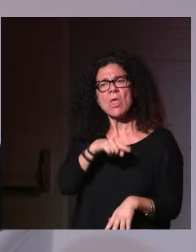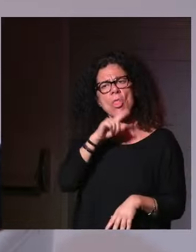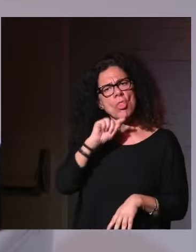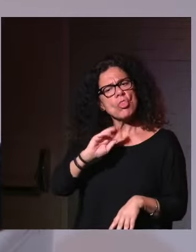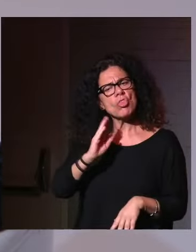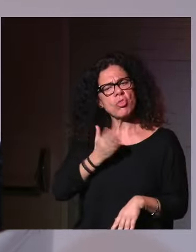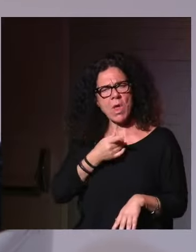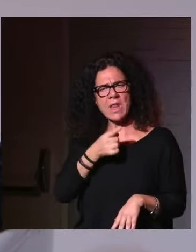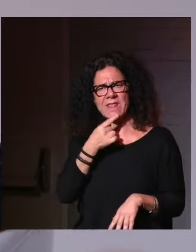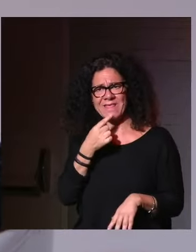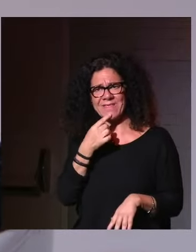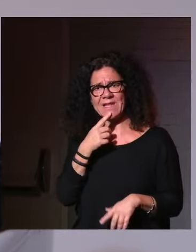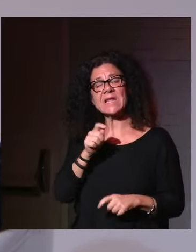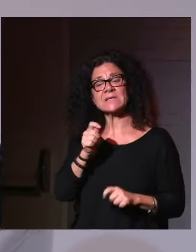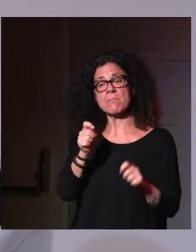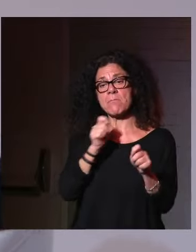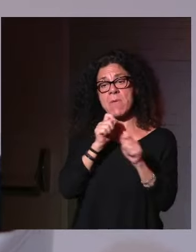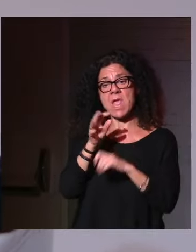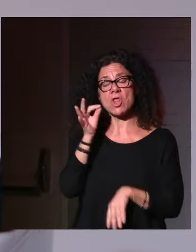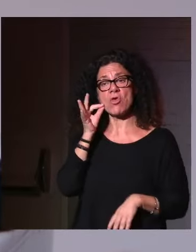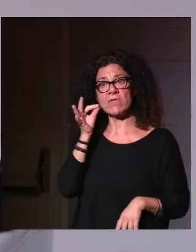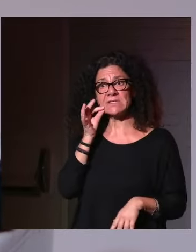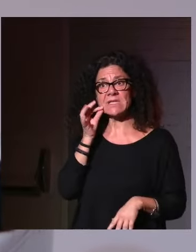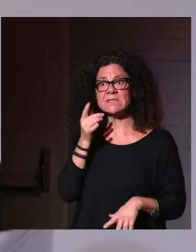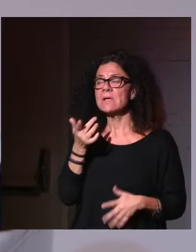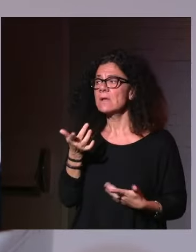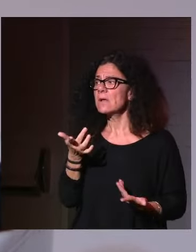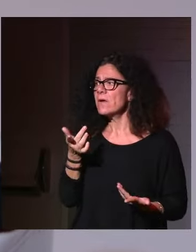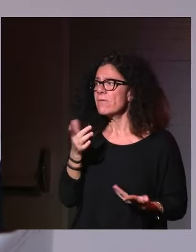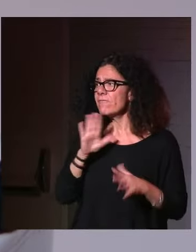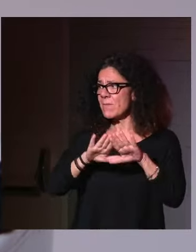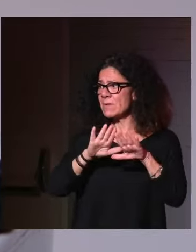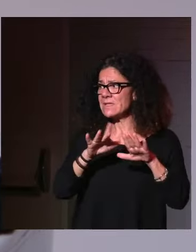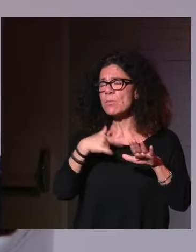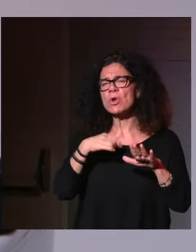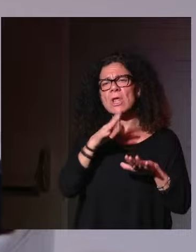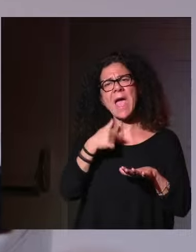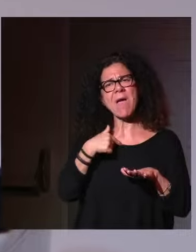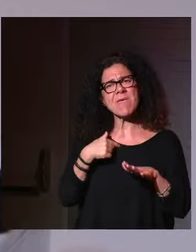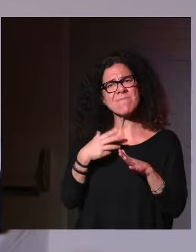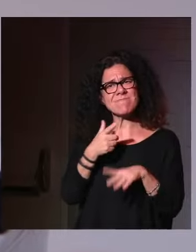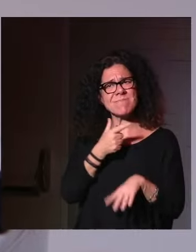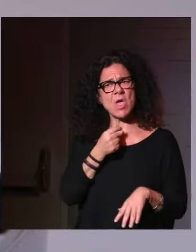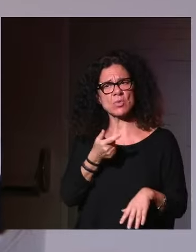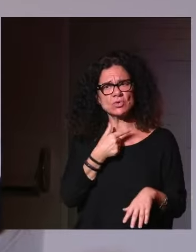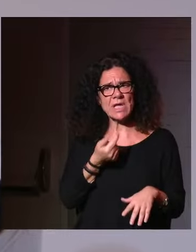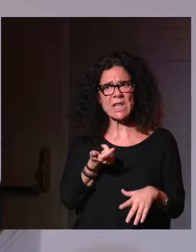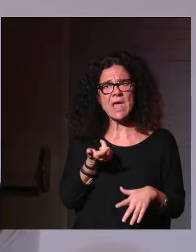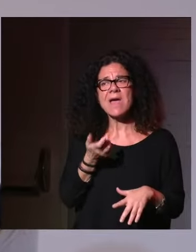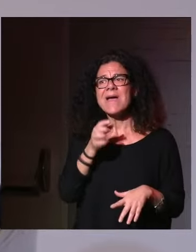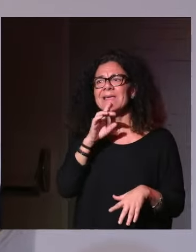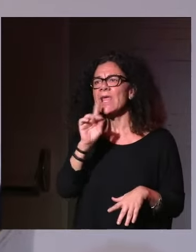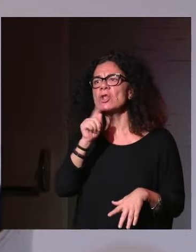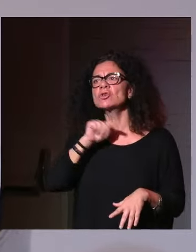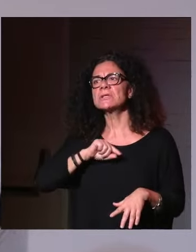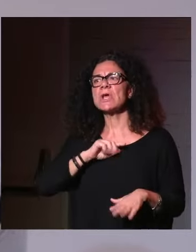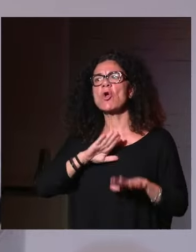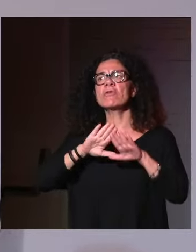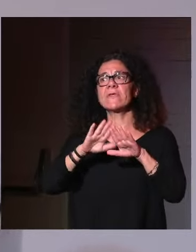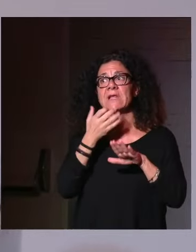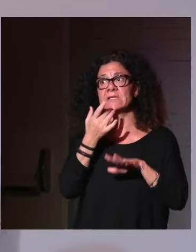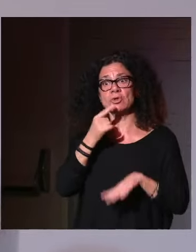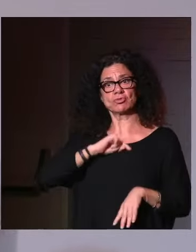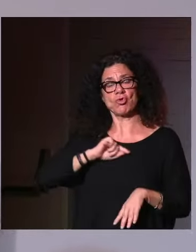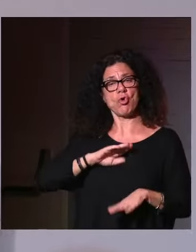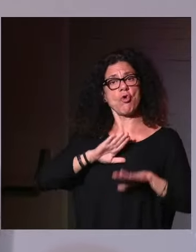decir que somos las periodistas feministas porque me gustaría preguntar a mis compañeros y compañeras Quién no se considera feminista porque quien no se considere